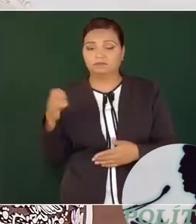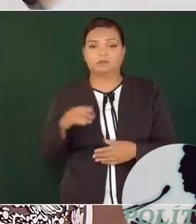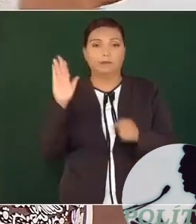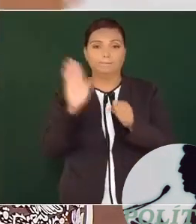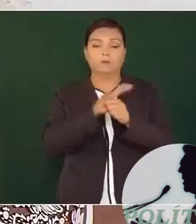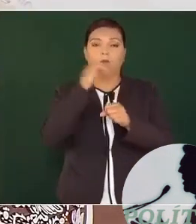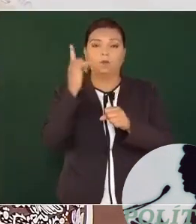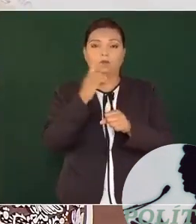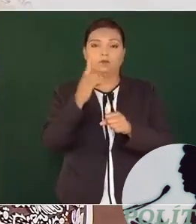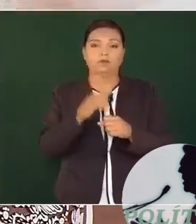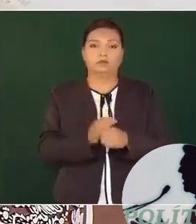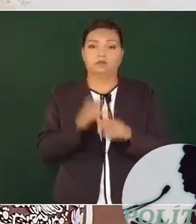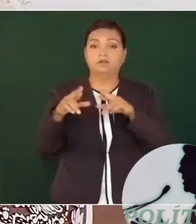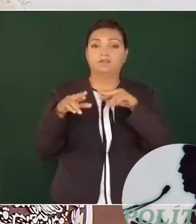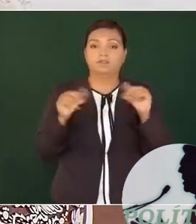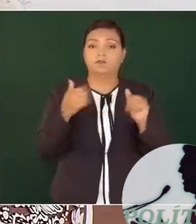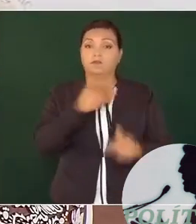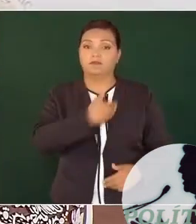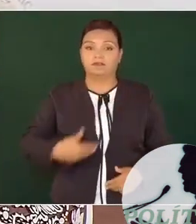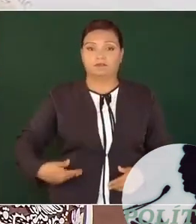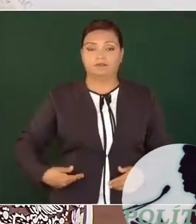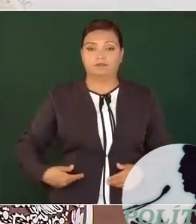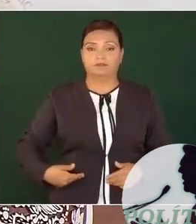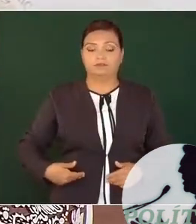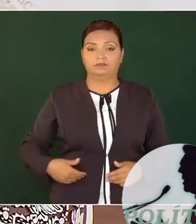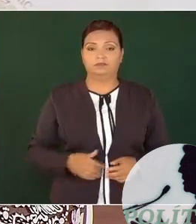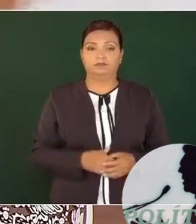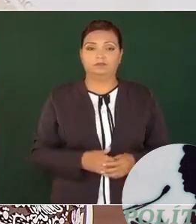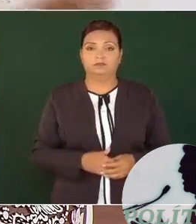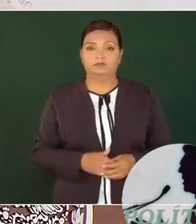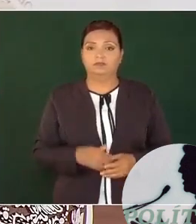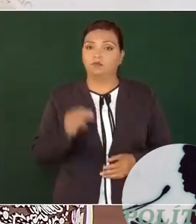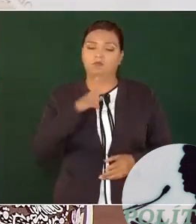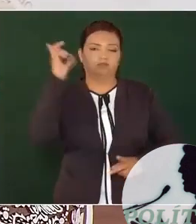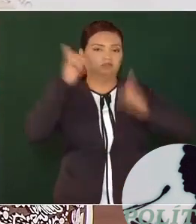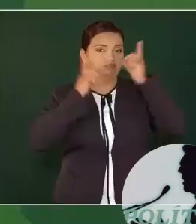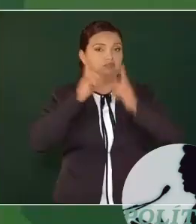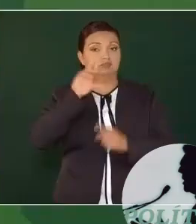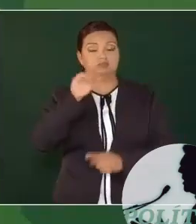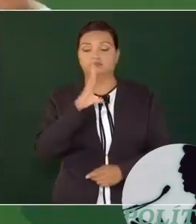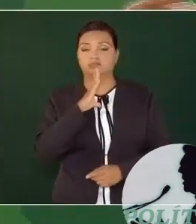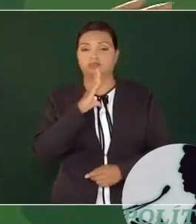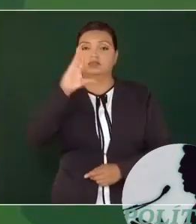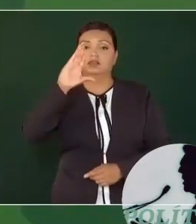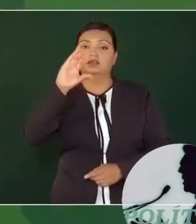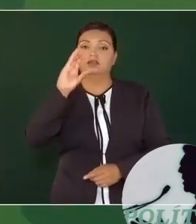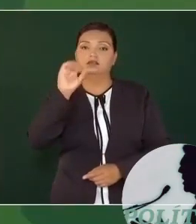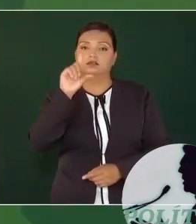porque nos robaron la presidencia, de eso no hay duda, Calderón no